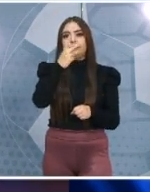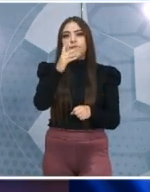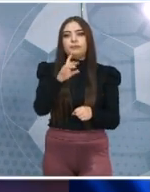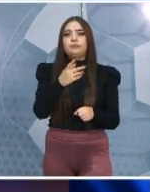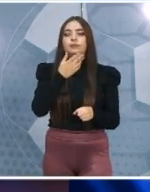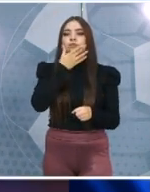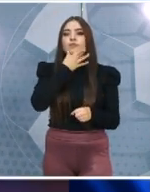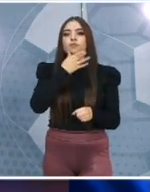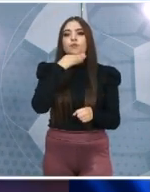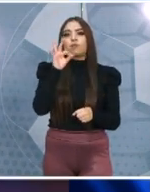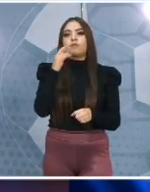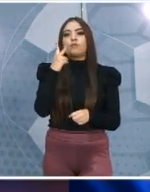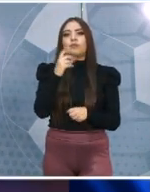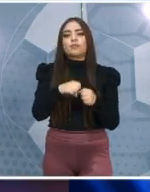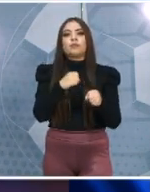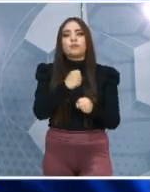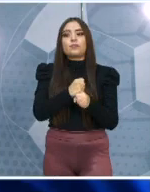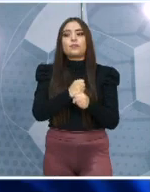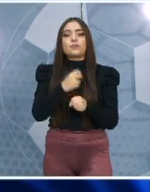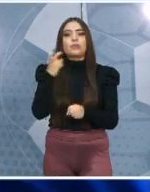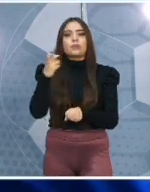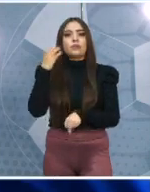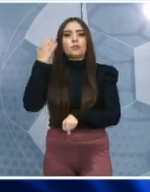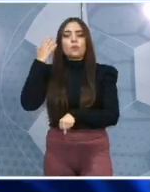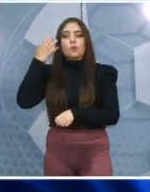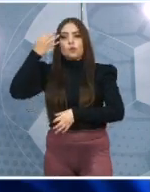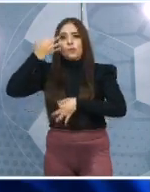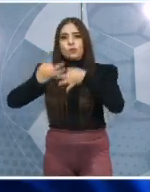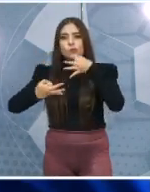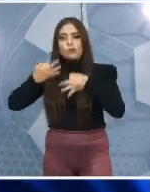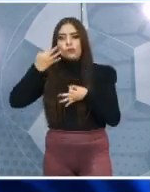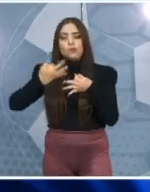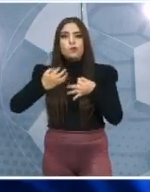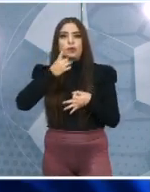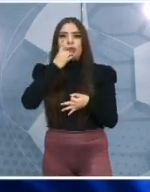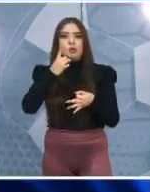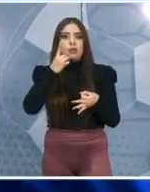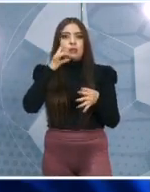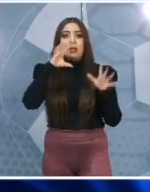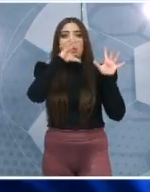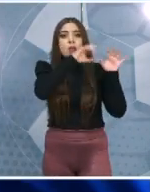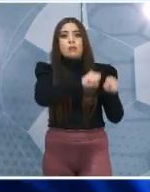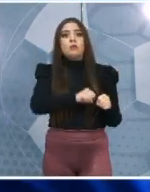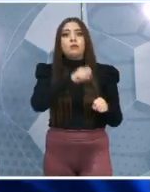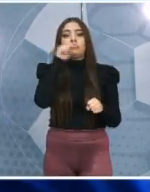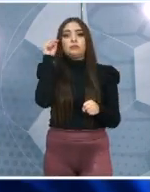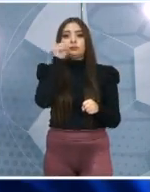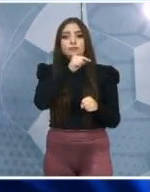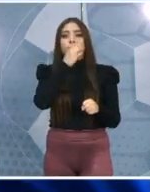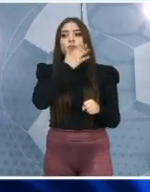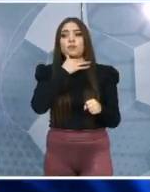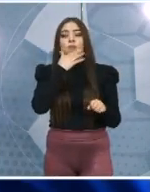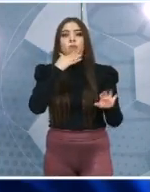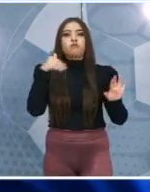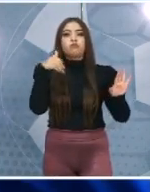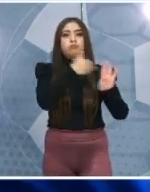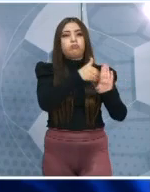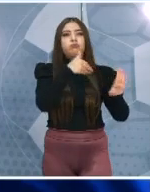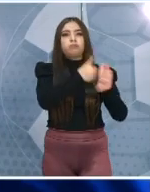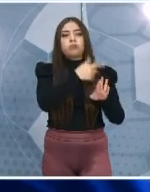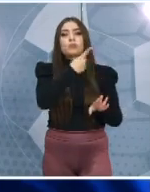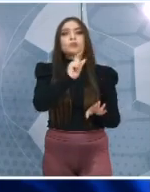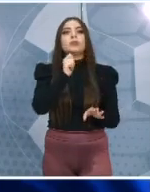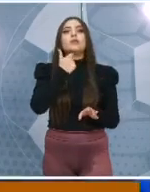juez girara una orden de aprehensión por los delitos de violencia familiar, amenazas y lesiones en contra de su expareja